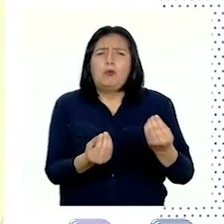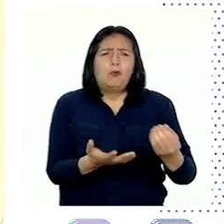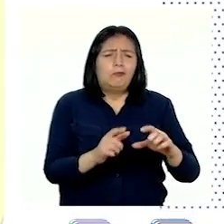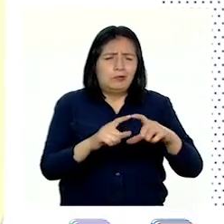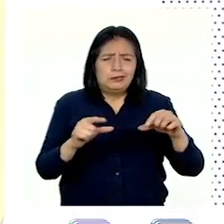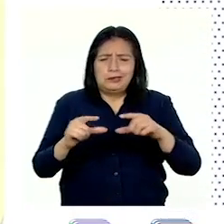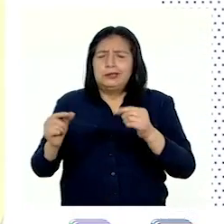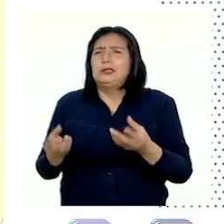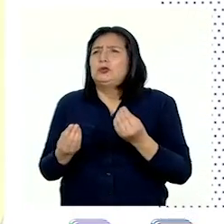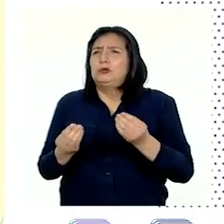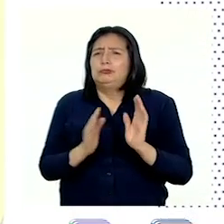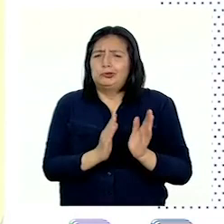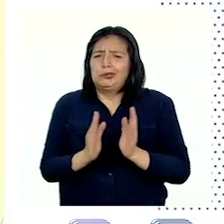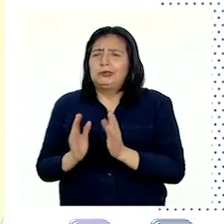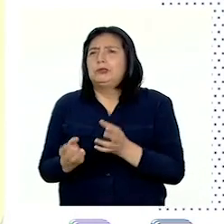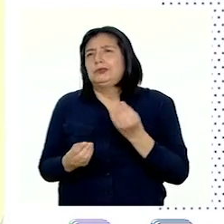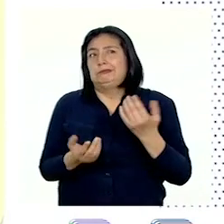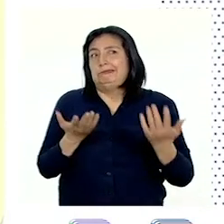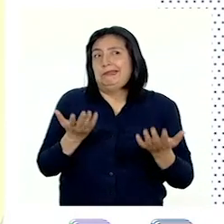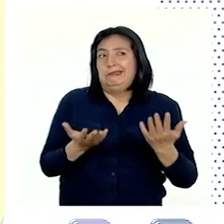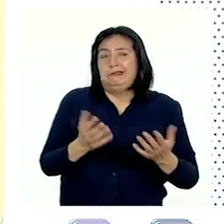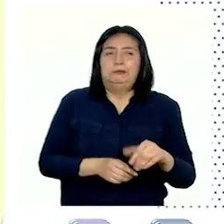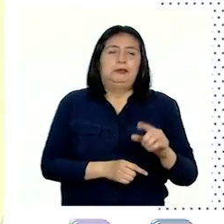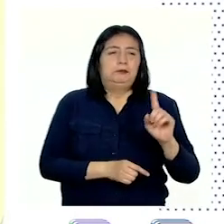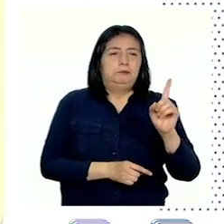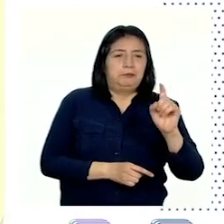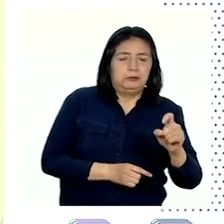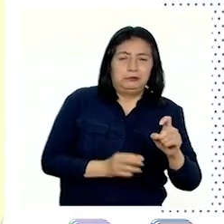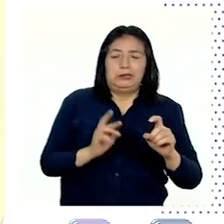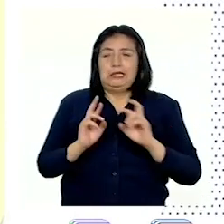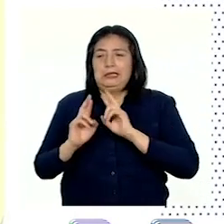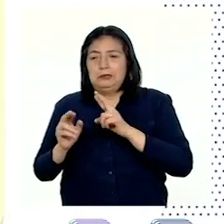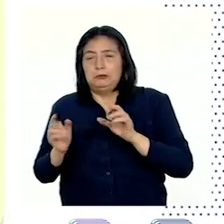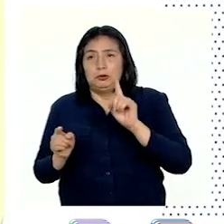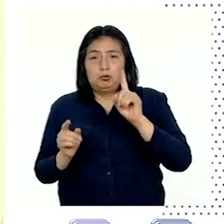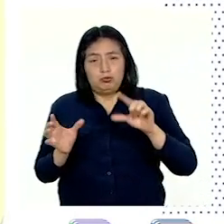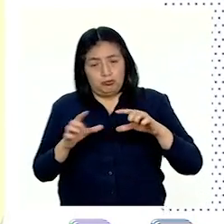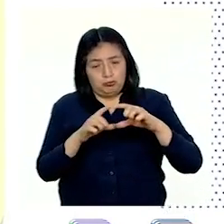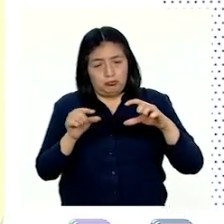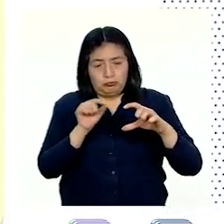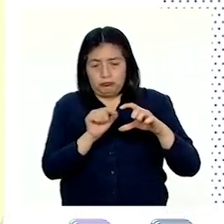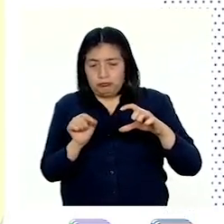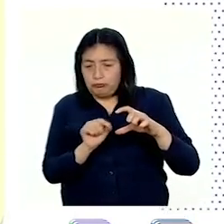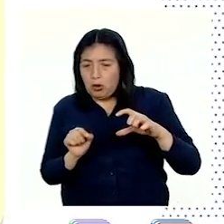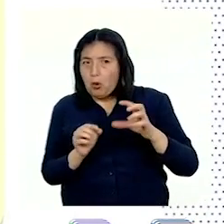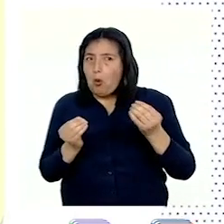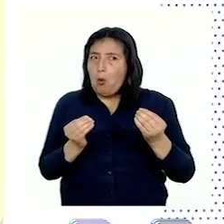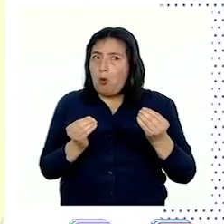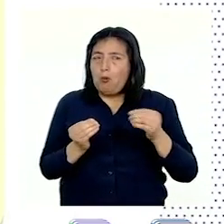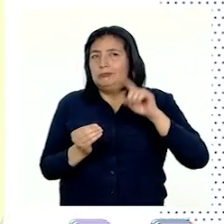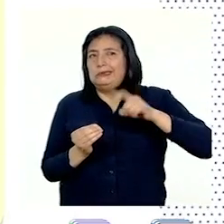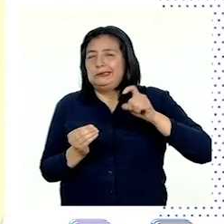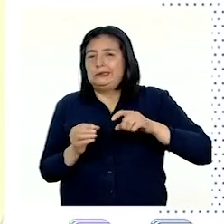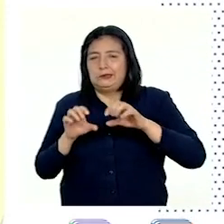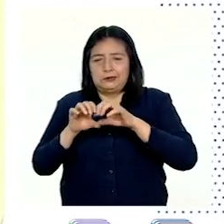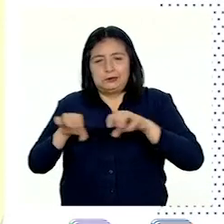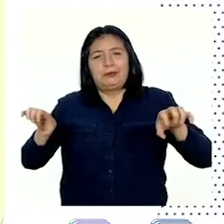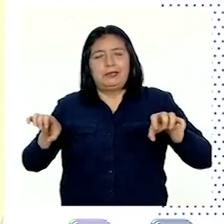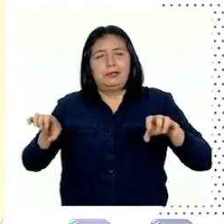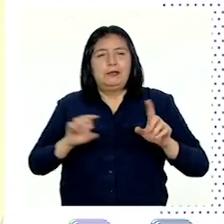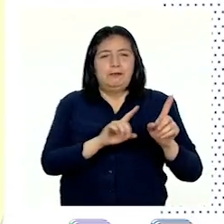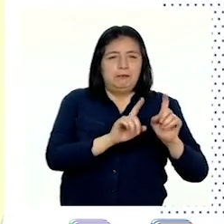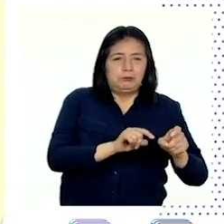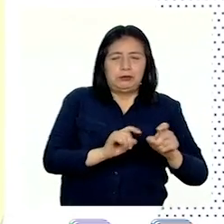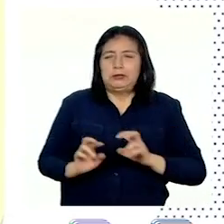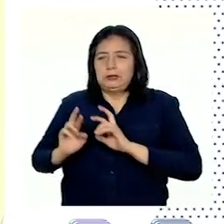las tarjetas, es decir, si cada pregunta con su respuesta irá en una sola tarjeta o si requerirá tarjetas separadas